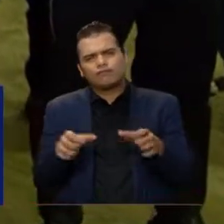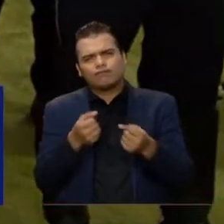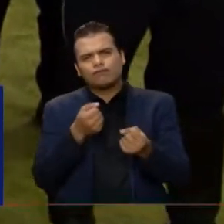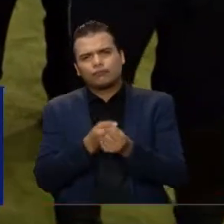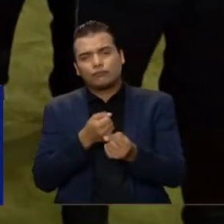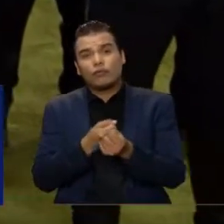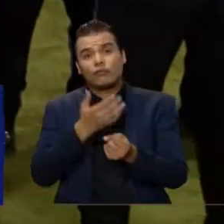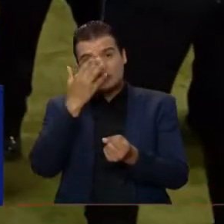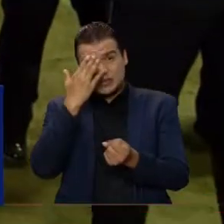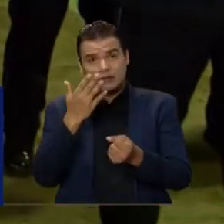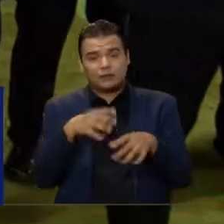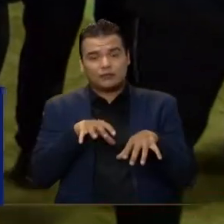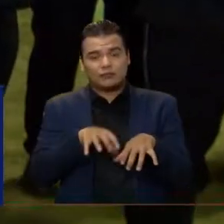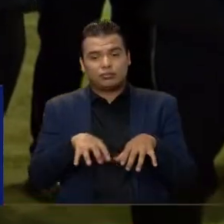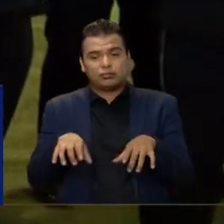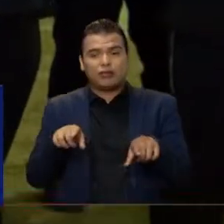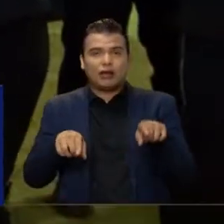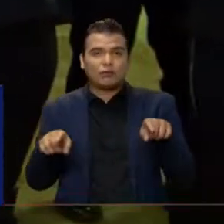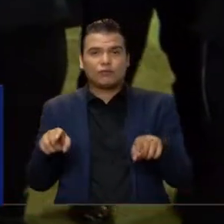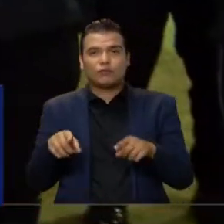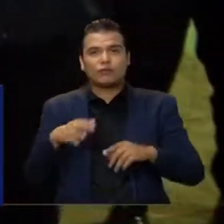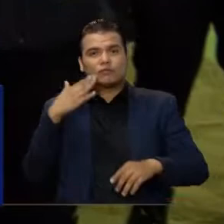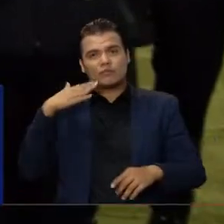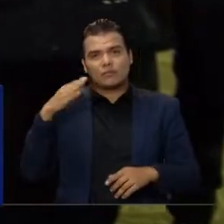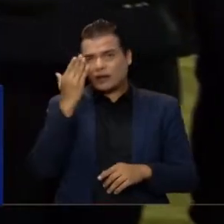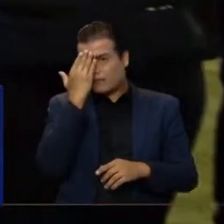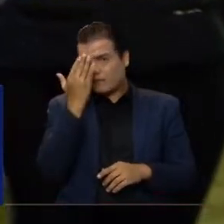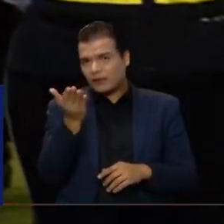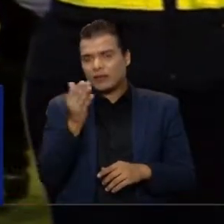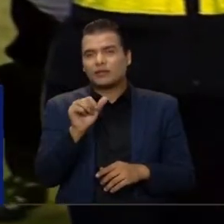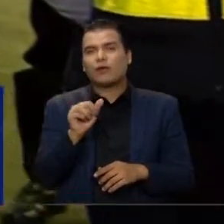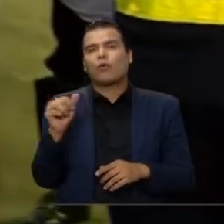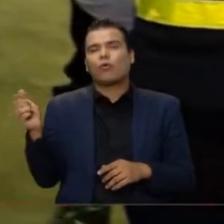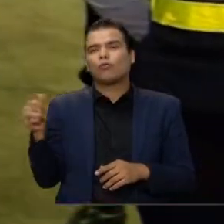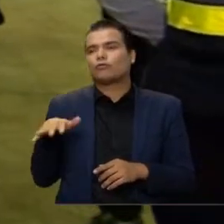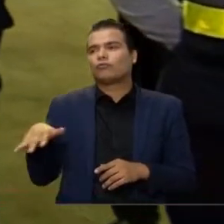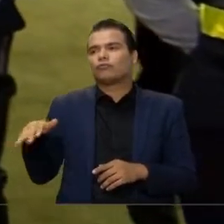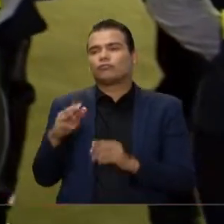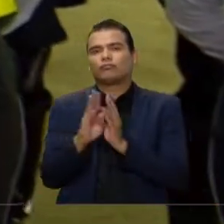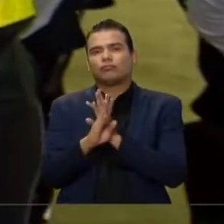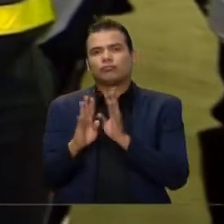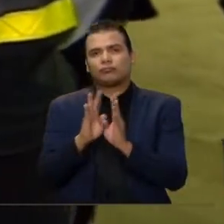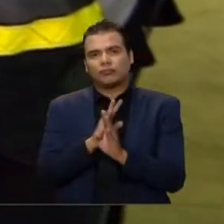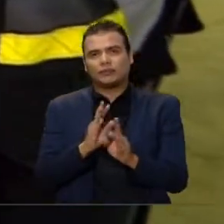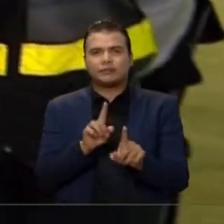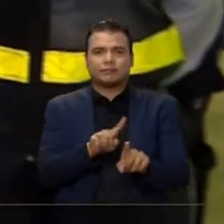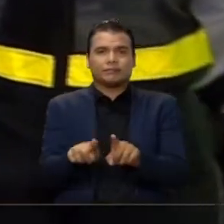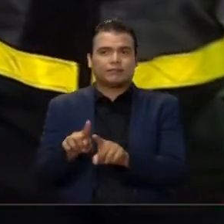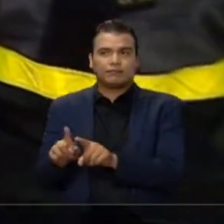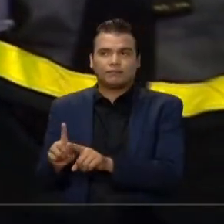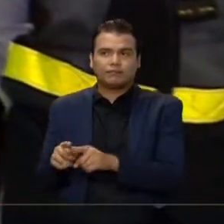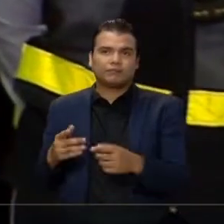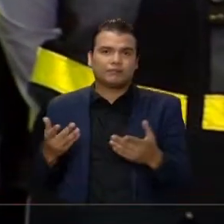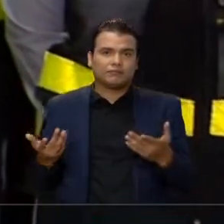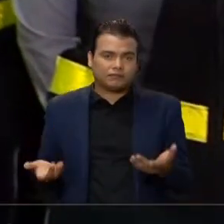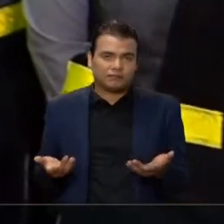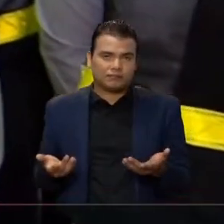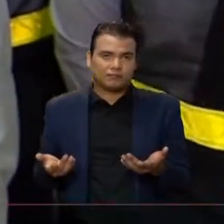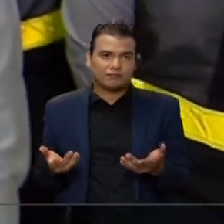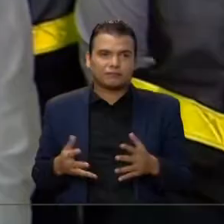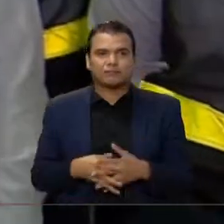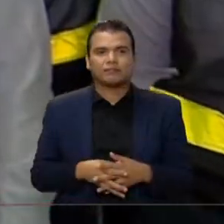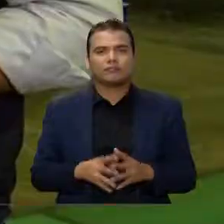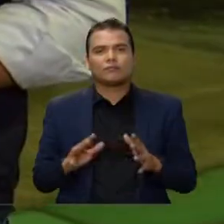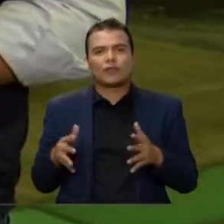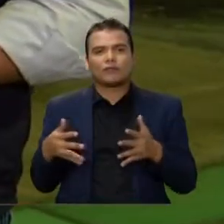hay establecimientos de comercio que están o al frente de un parque o en un corredor o en una zona que comparte con muchos más actores el espacio. Subsecretario,